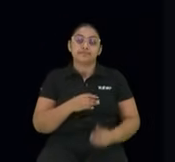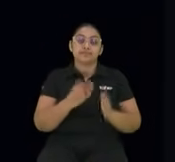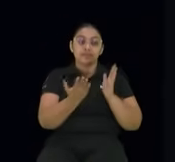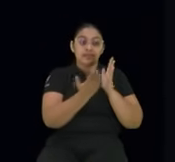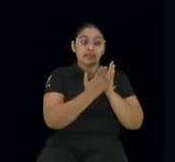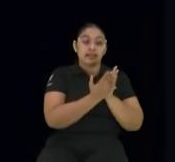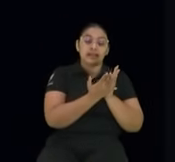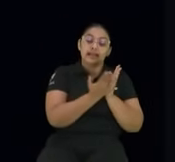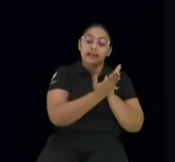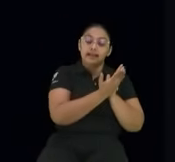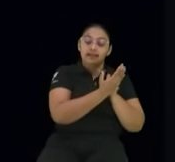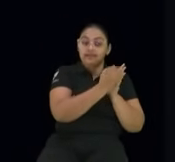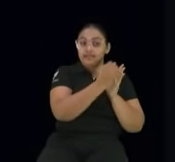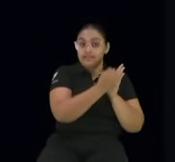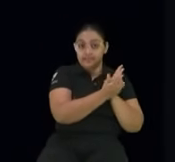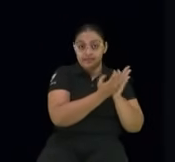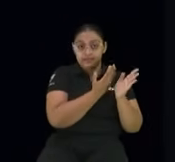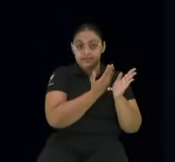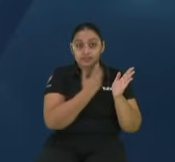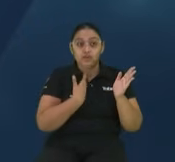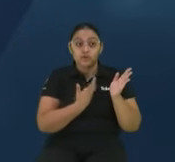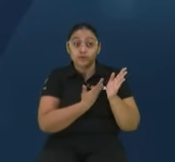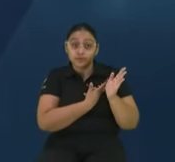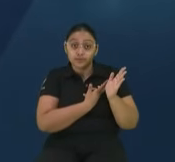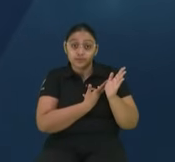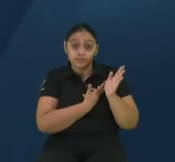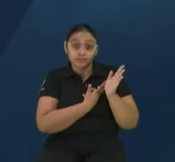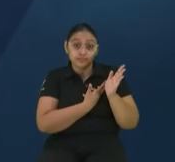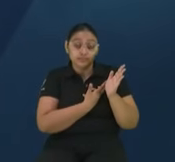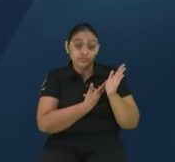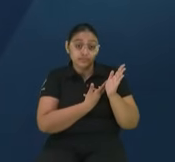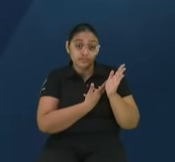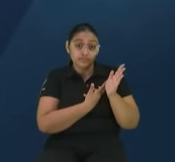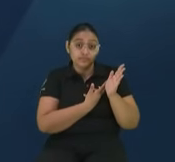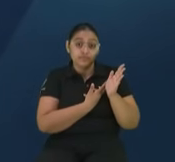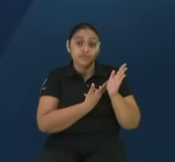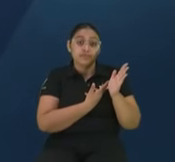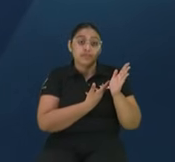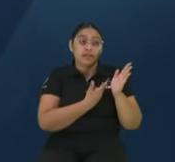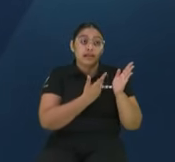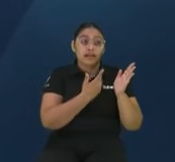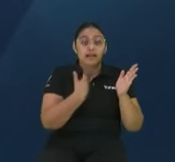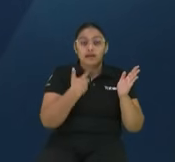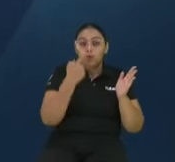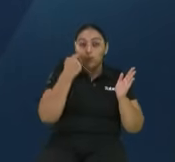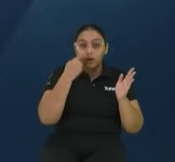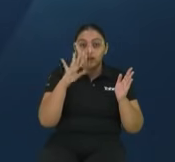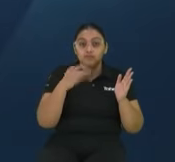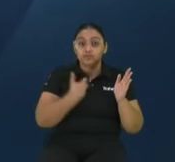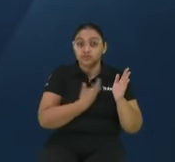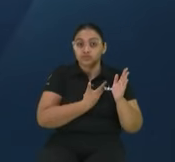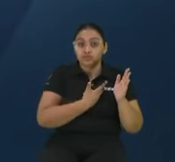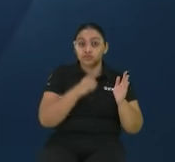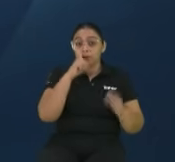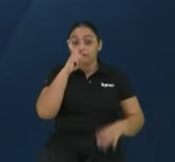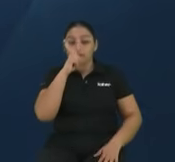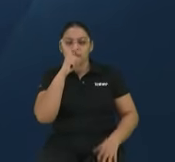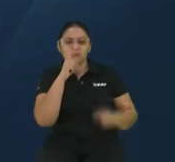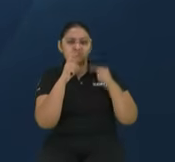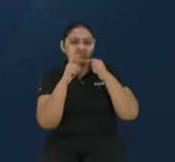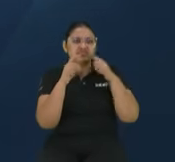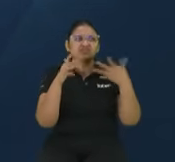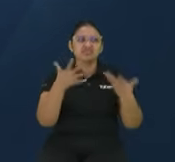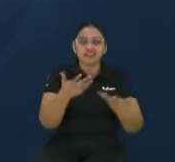versículo 23 y 24 que si nos vamos a alabar en algo a gloriarnos en algo que sea en entenderle y en conocerle que él es Jehová que hago